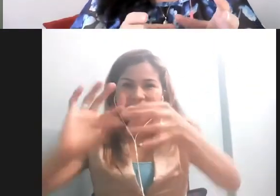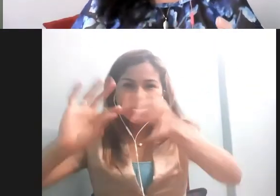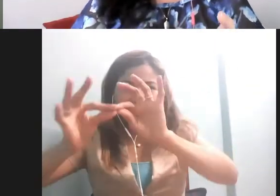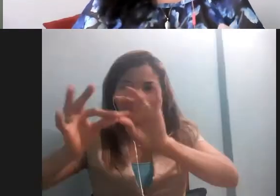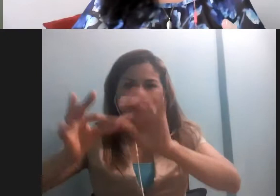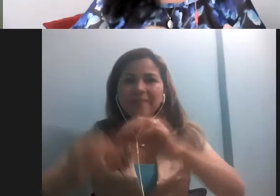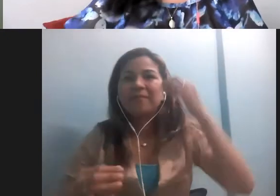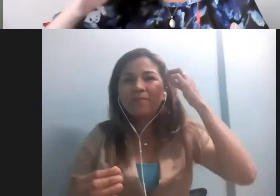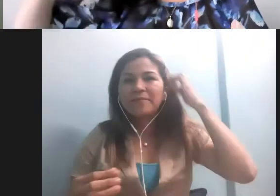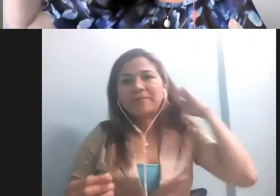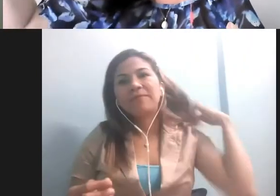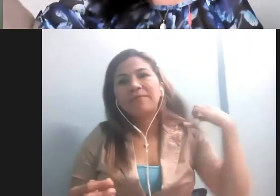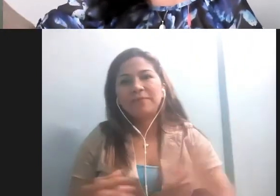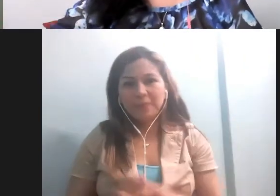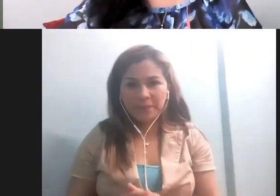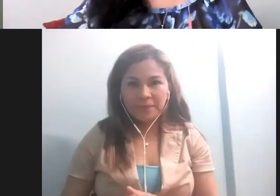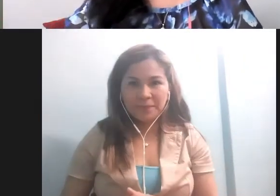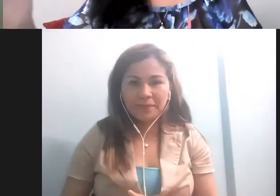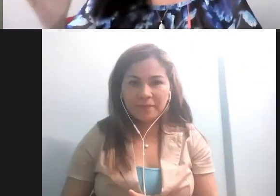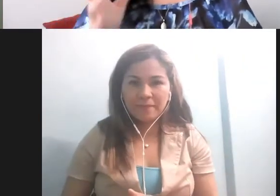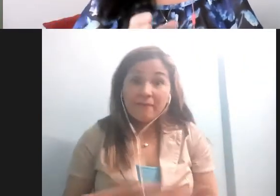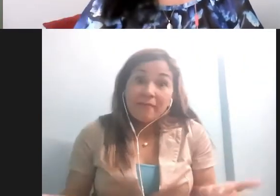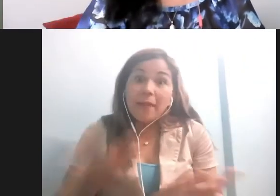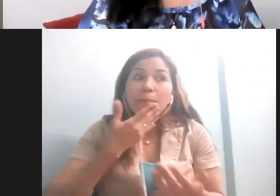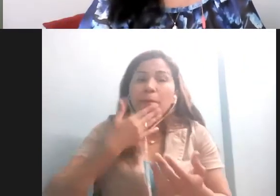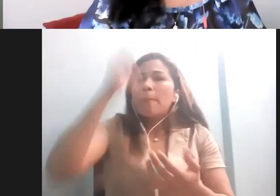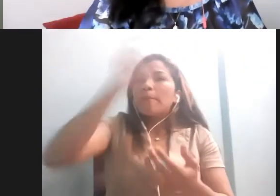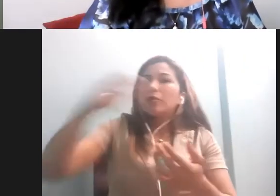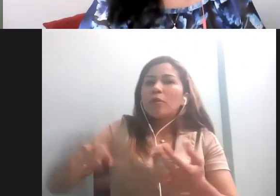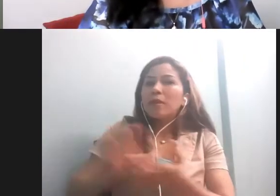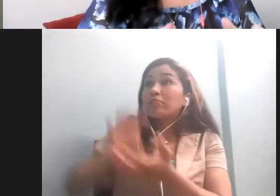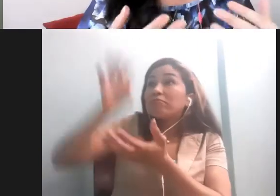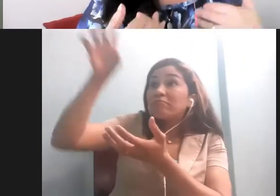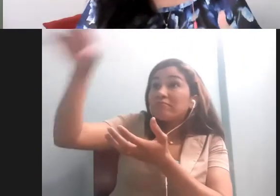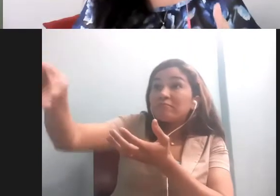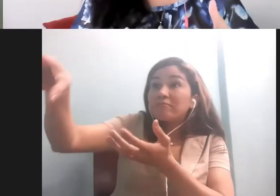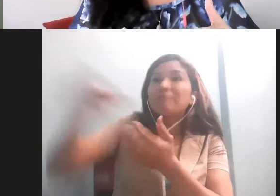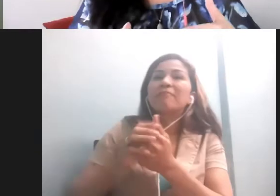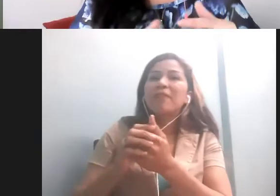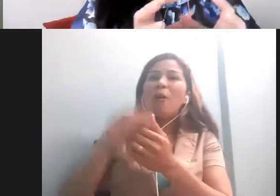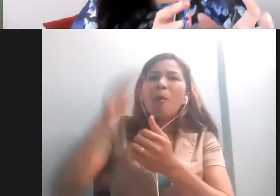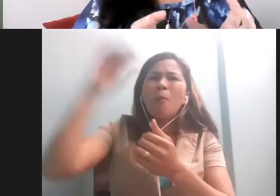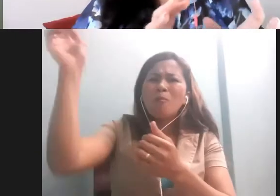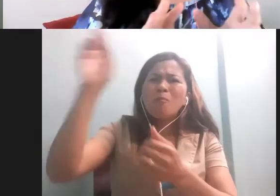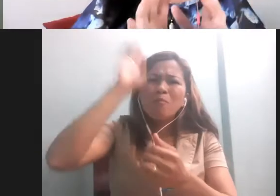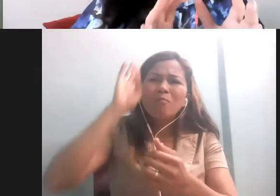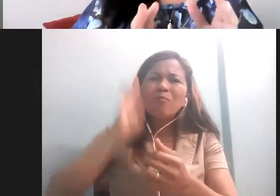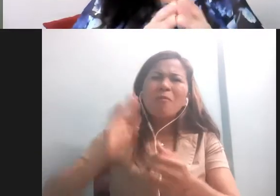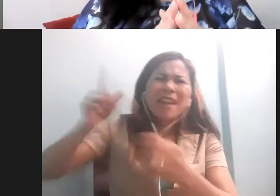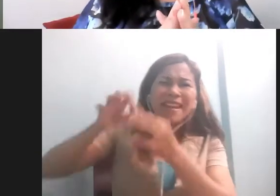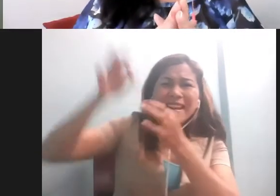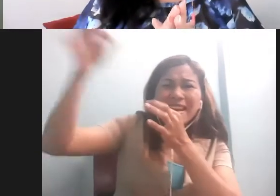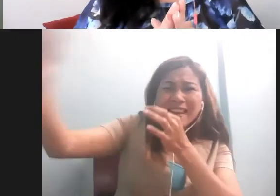sabe lengua de señas que está, no sé, en Ciudad Bolívar, no va a entender que esta seña significa mi nombre. Entonces, cuéntame un poco cómo